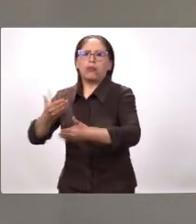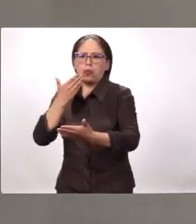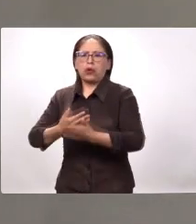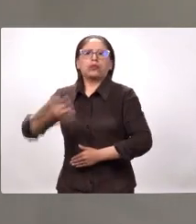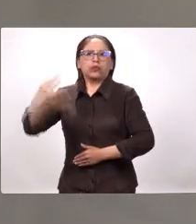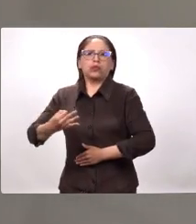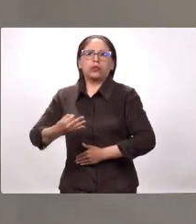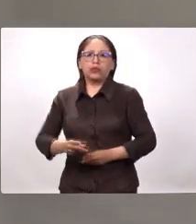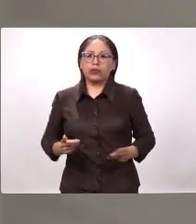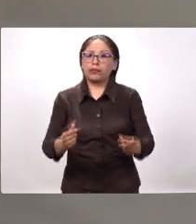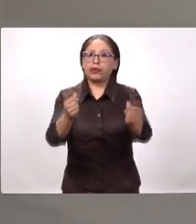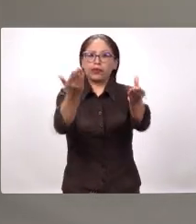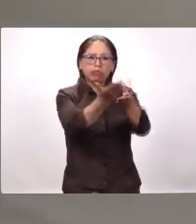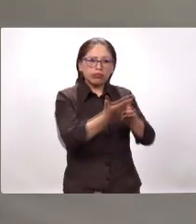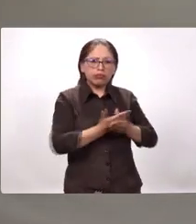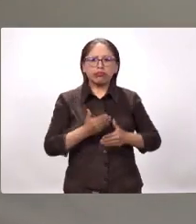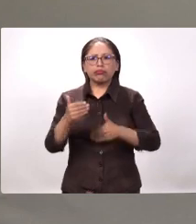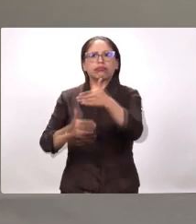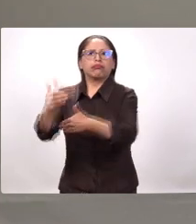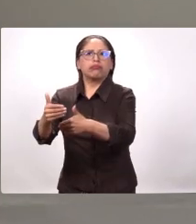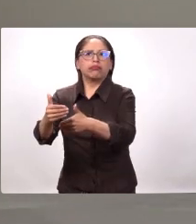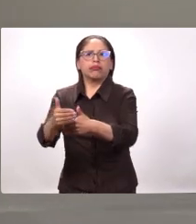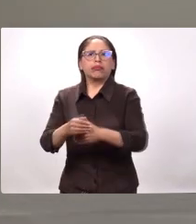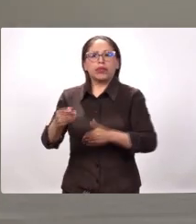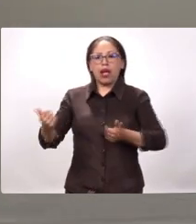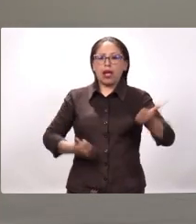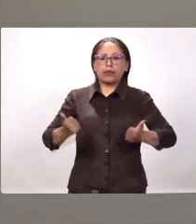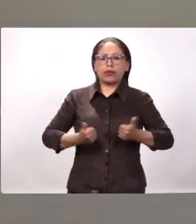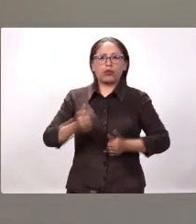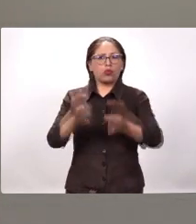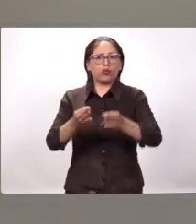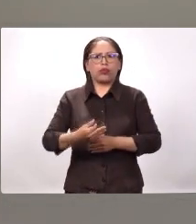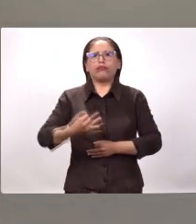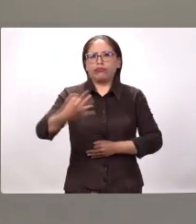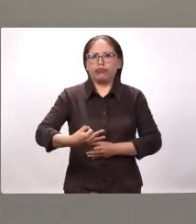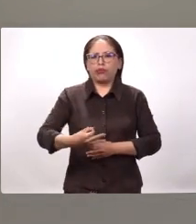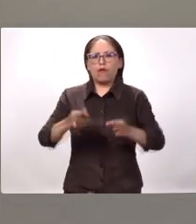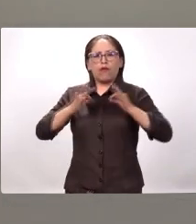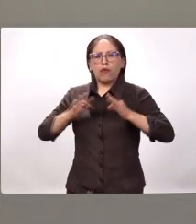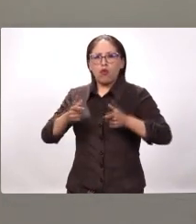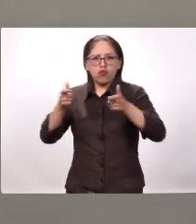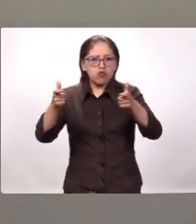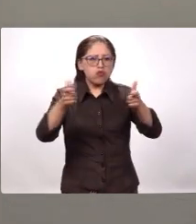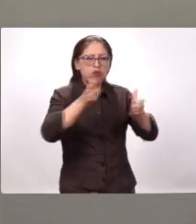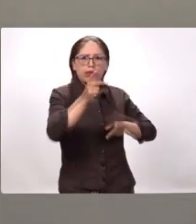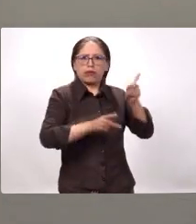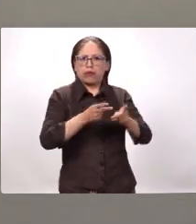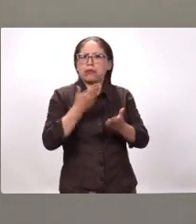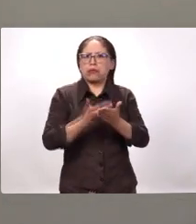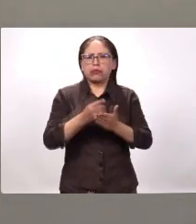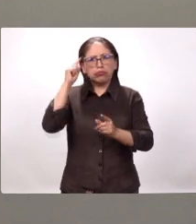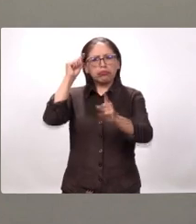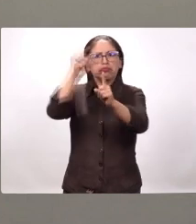incorporar tecnologías de avanzada para acelerar los procesos judiciales y optimizar la administración de justicia. Con formación continua y